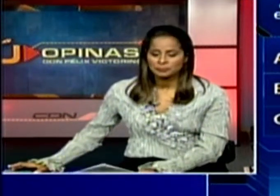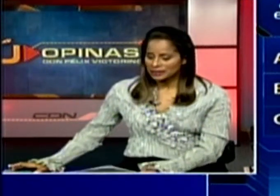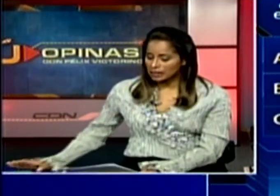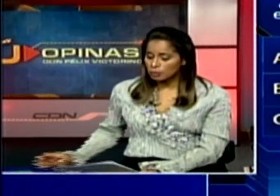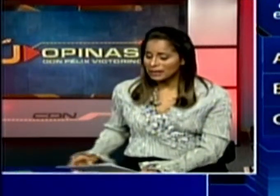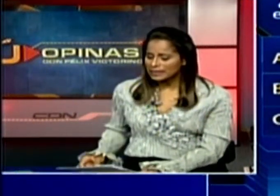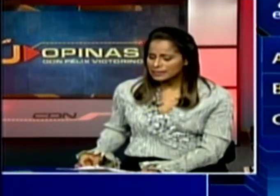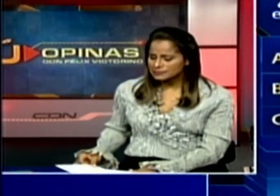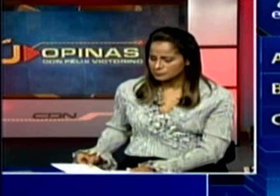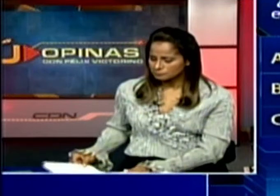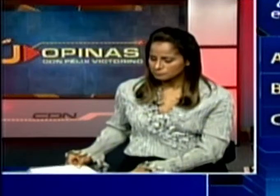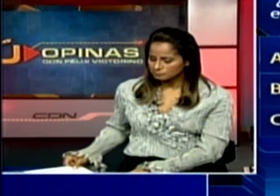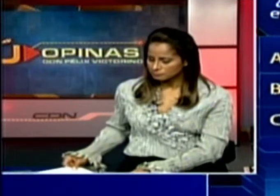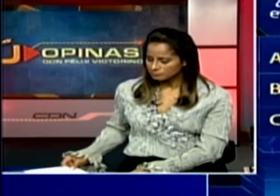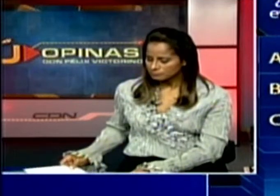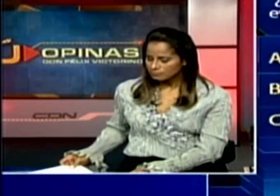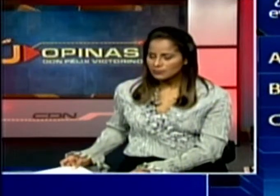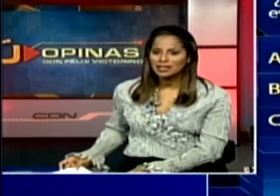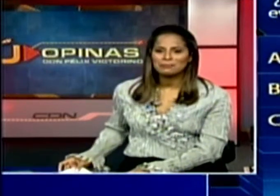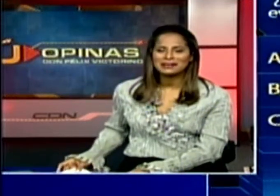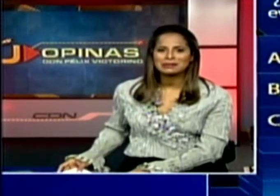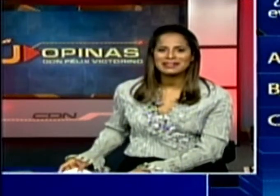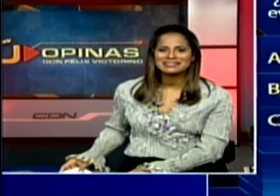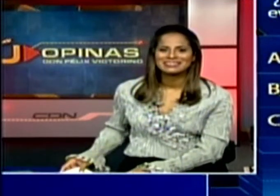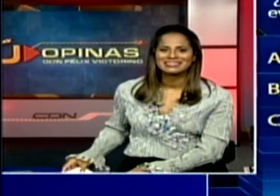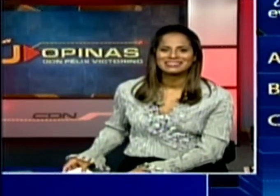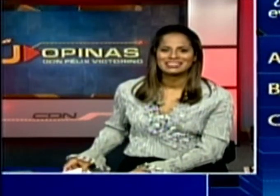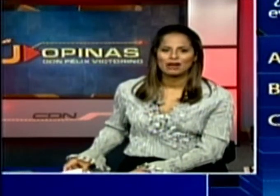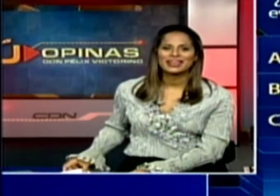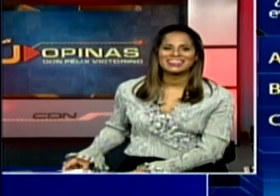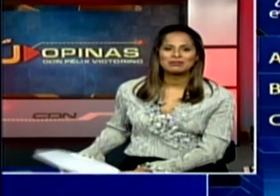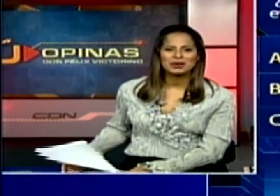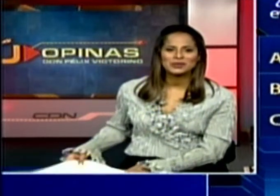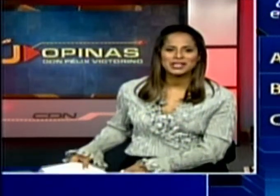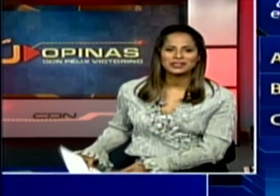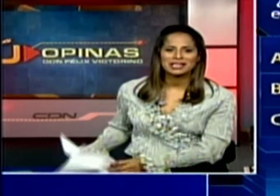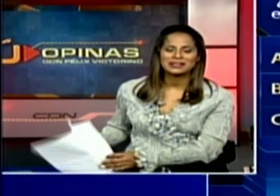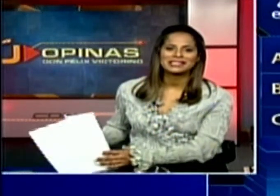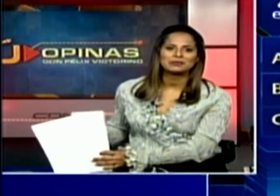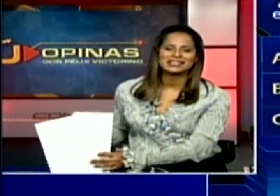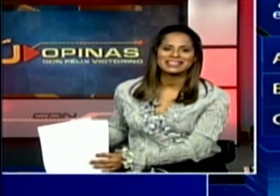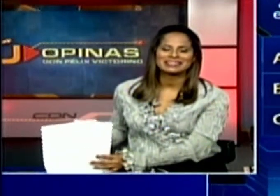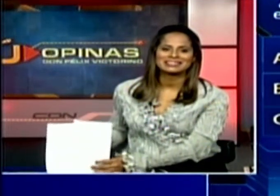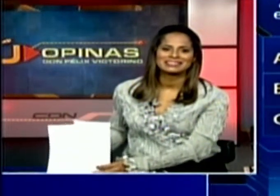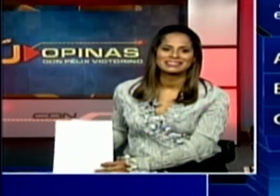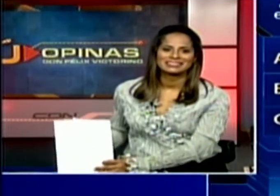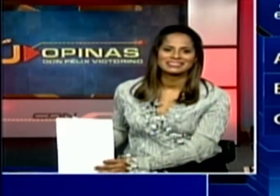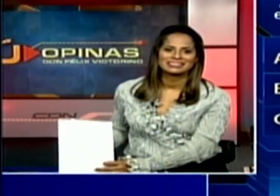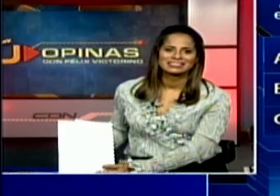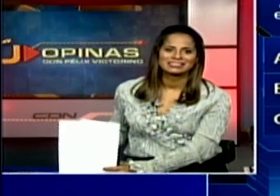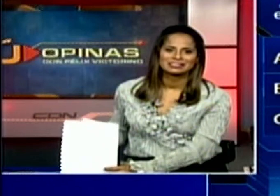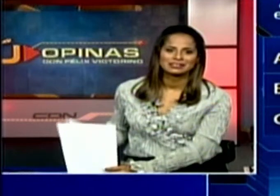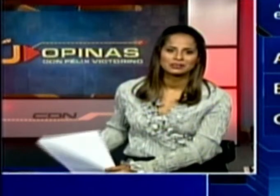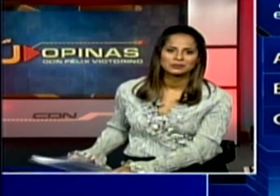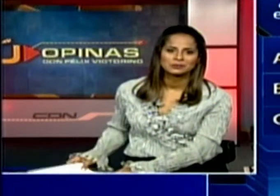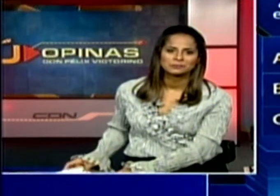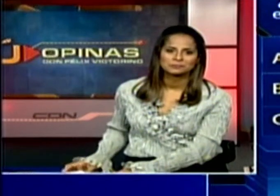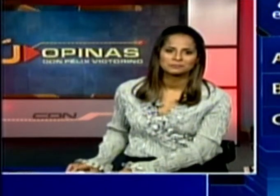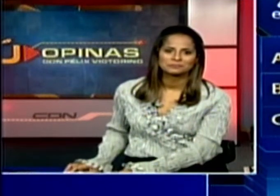todos. ¿Tenemos más líneas? ¿Más llamadas? Ok, vamos a escuchar otra llamadita. Buenas tardes.